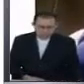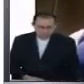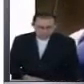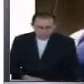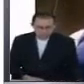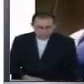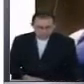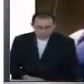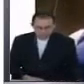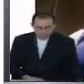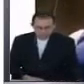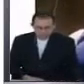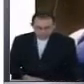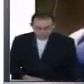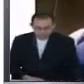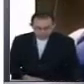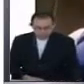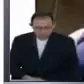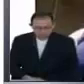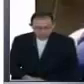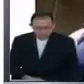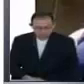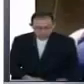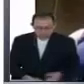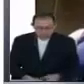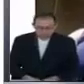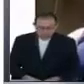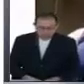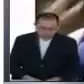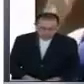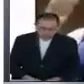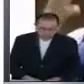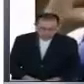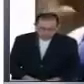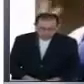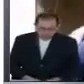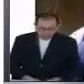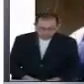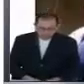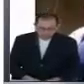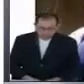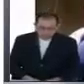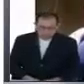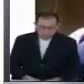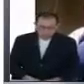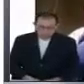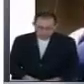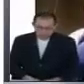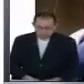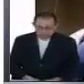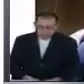tiene consecuencias, tiene que sufrir, porque la paga del pecado es muerte, es sufrimiento.